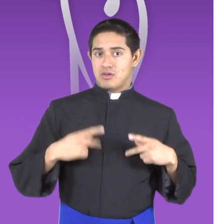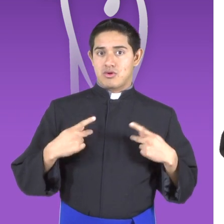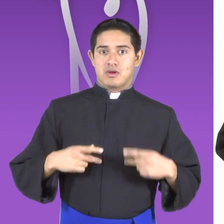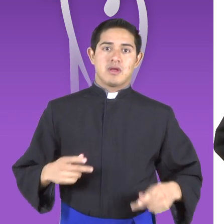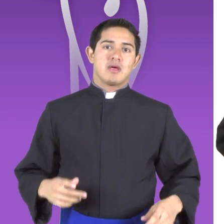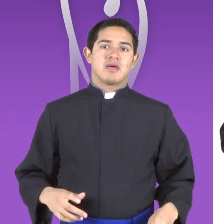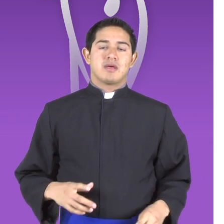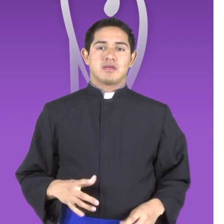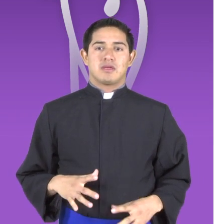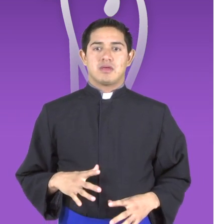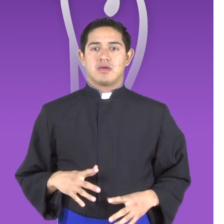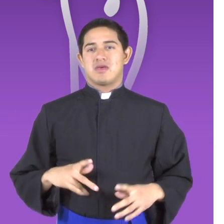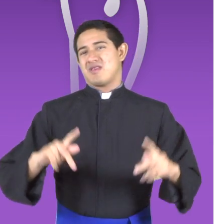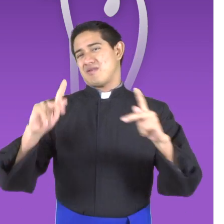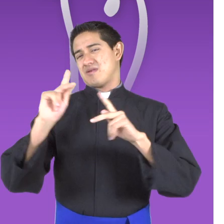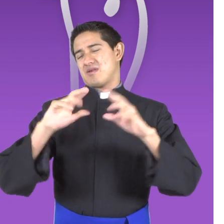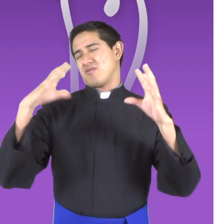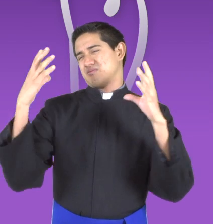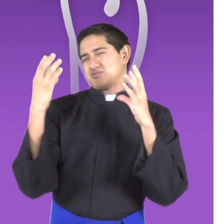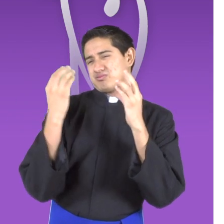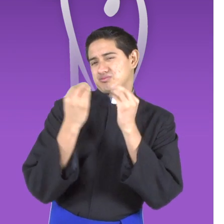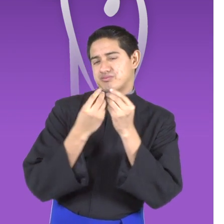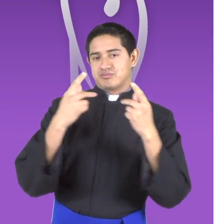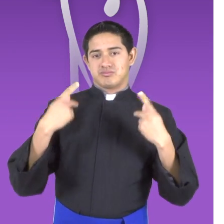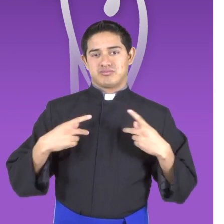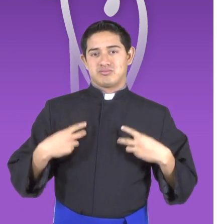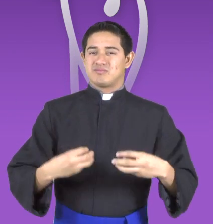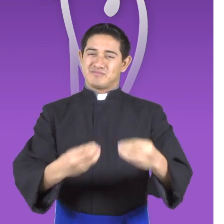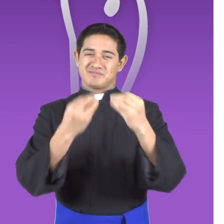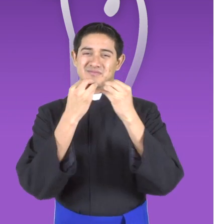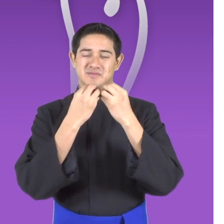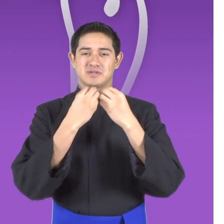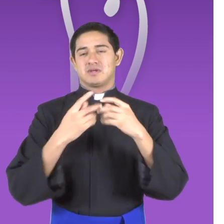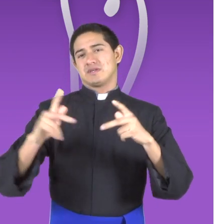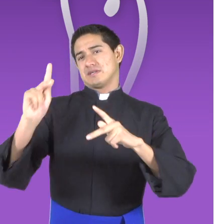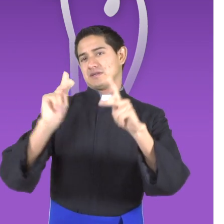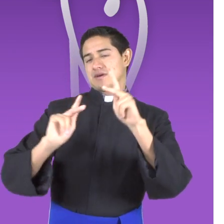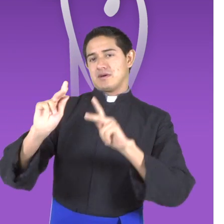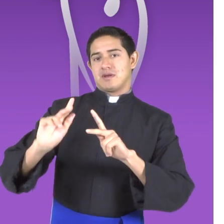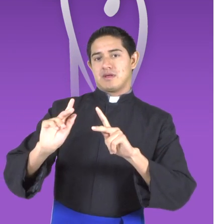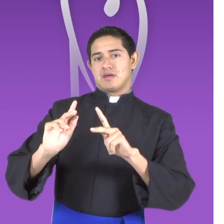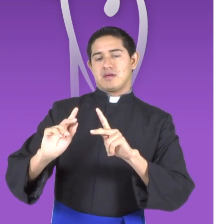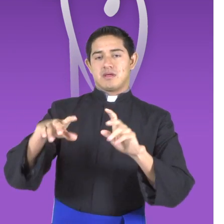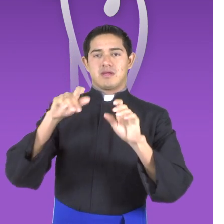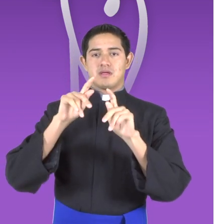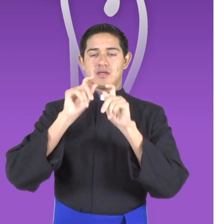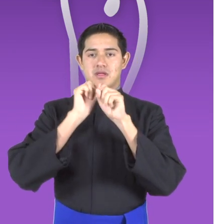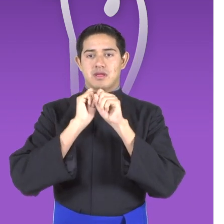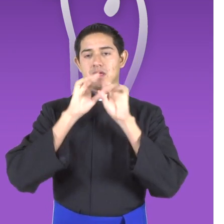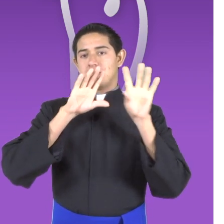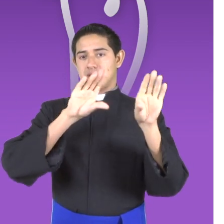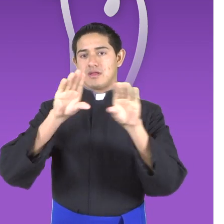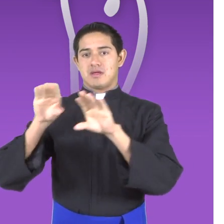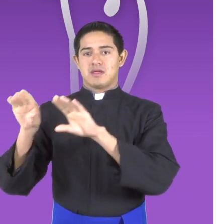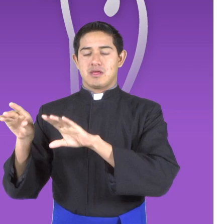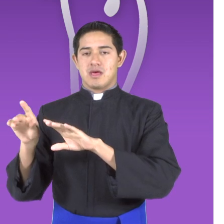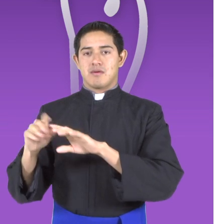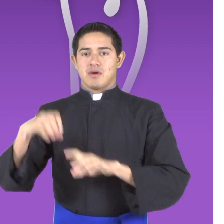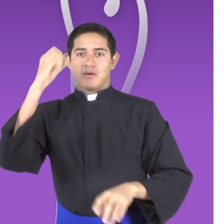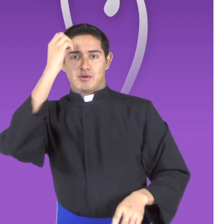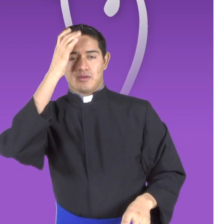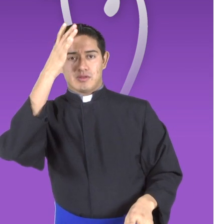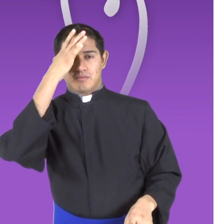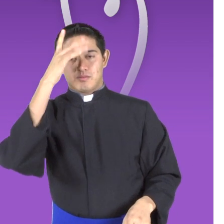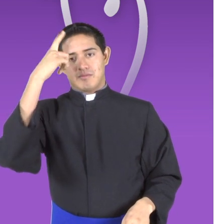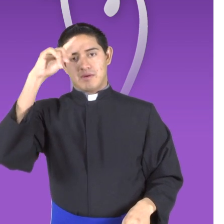que acarreaba mucha gente y los traía todos hacia él, él predicaba el bautismo para el